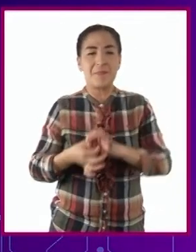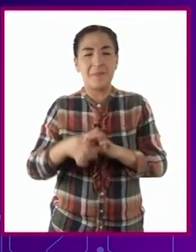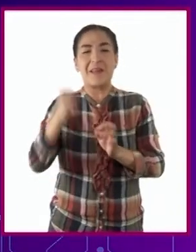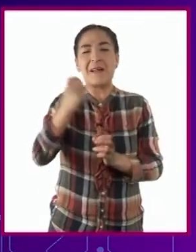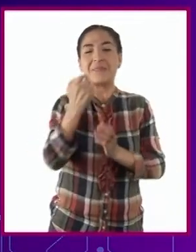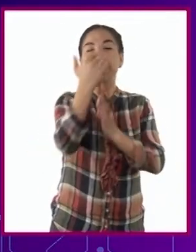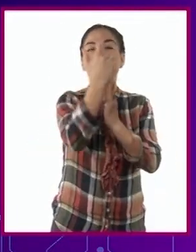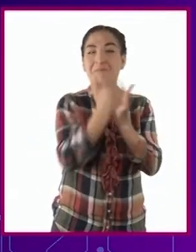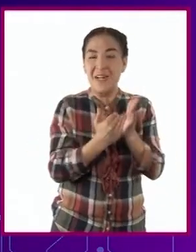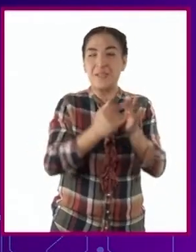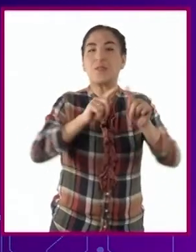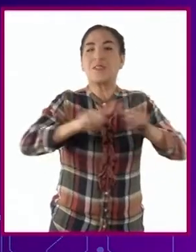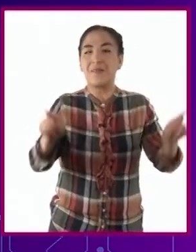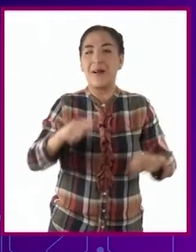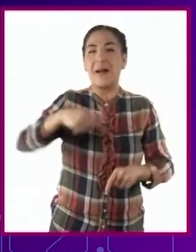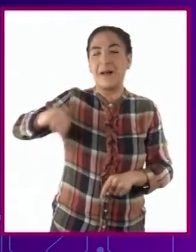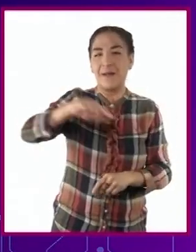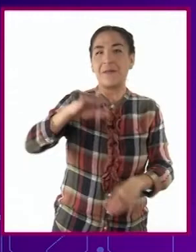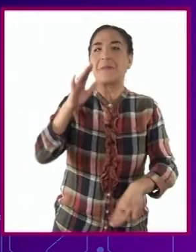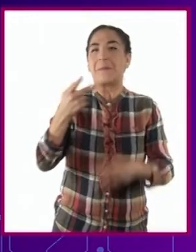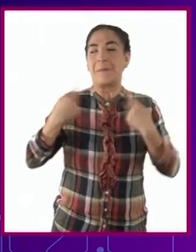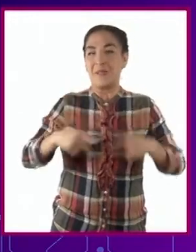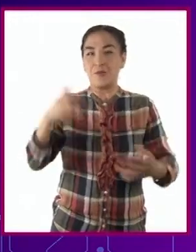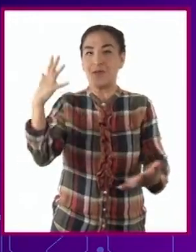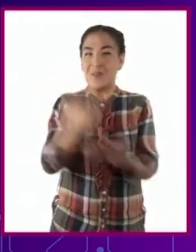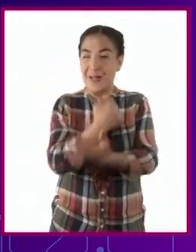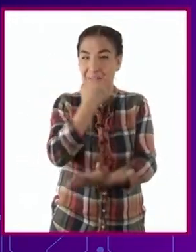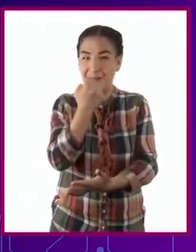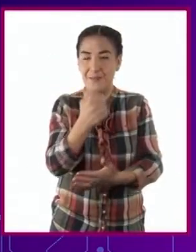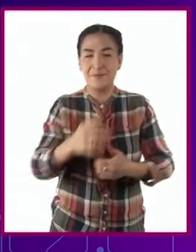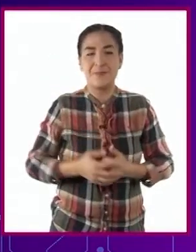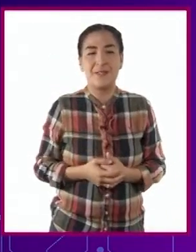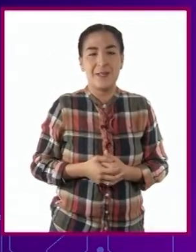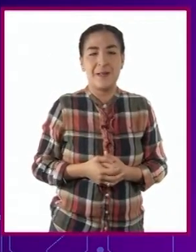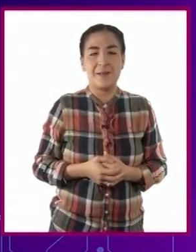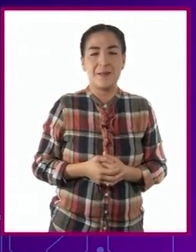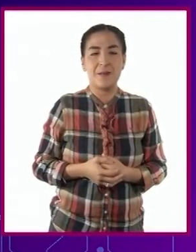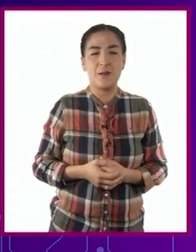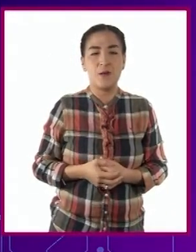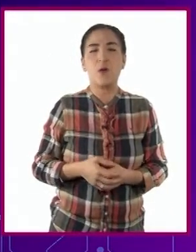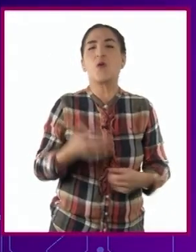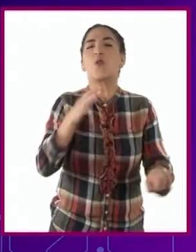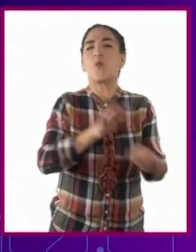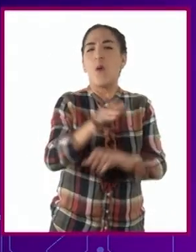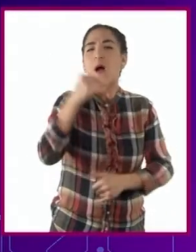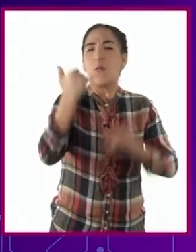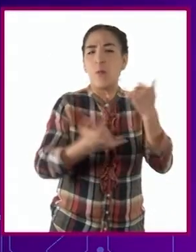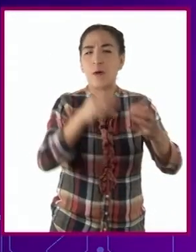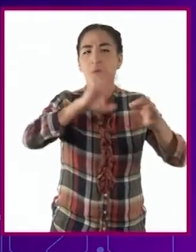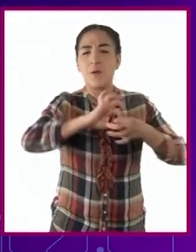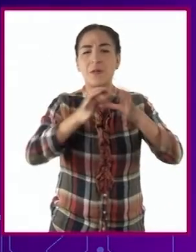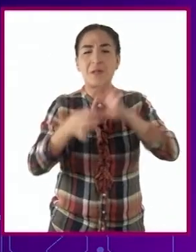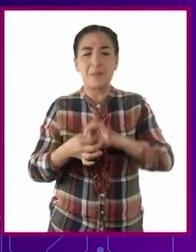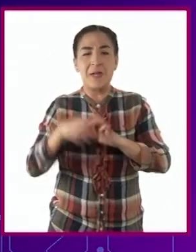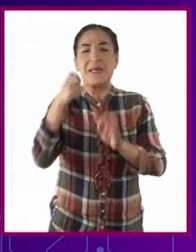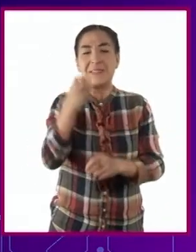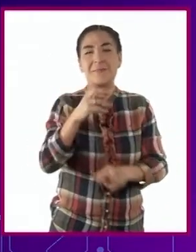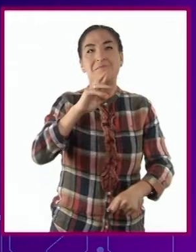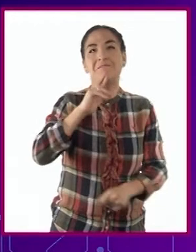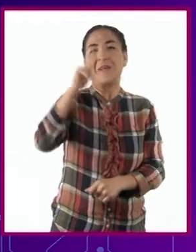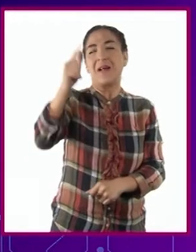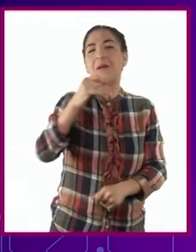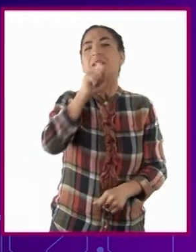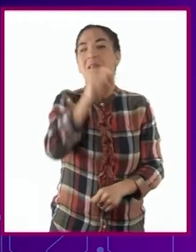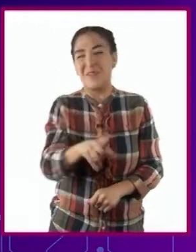menor diferencia entre los tiempos de los ganadores? ¿En qué Juegos Olímpicos se dio el mejor y